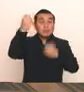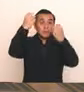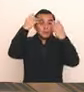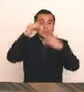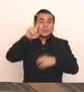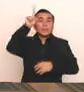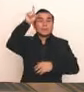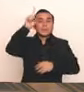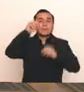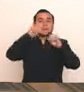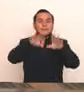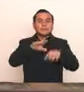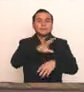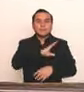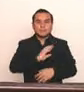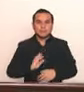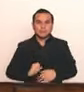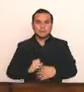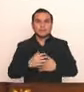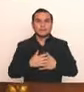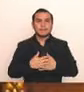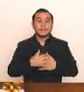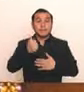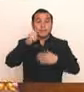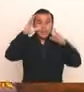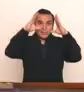bendiga y que dios bendiga el salvador